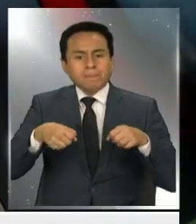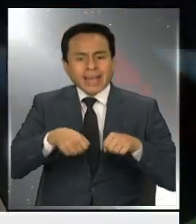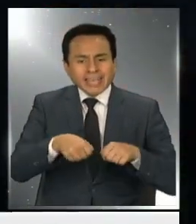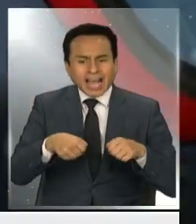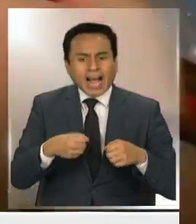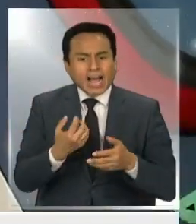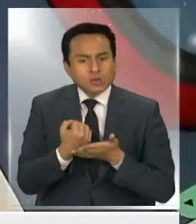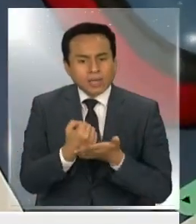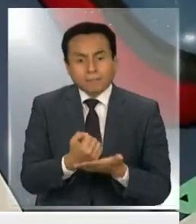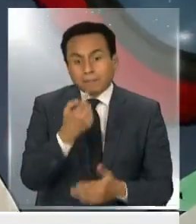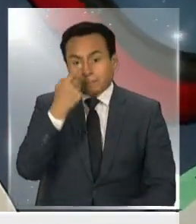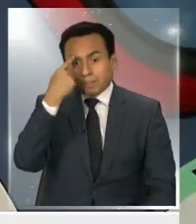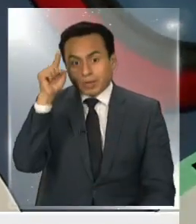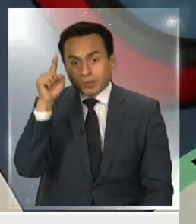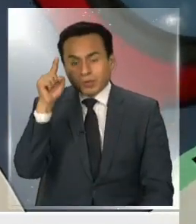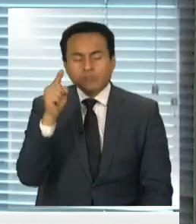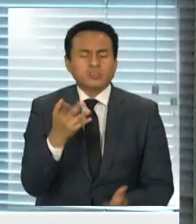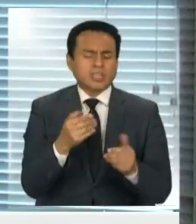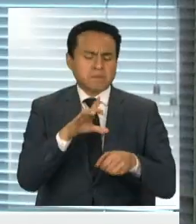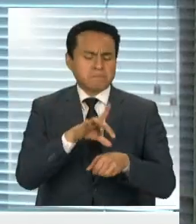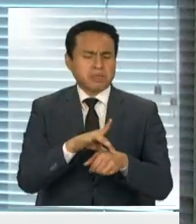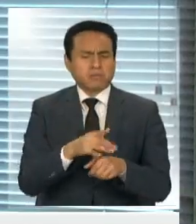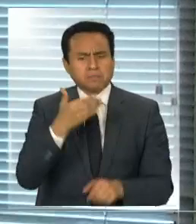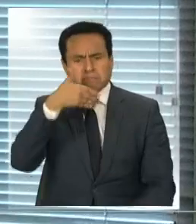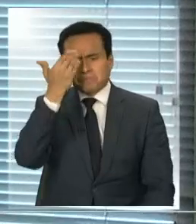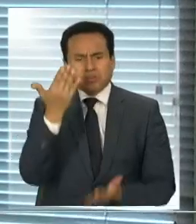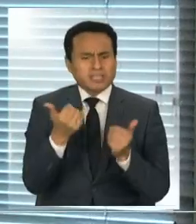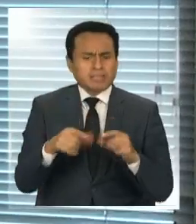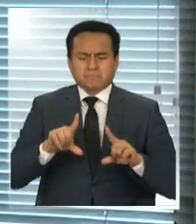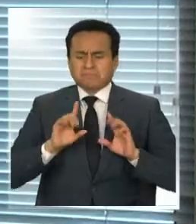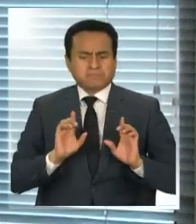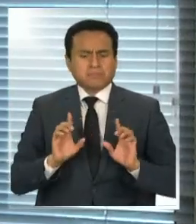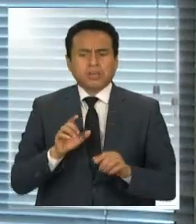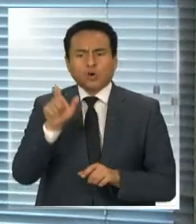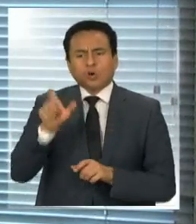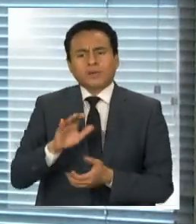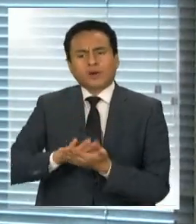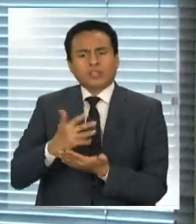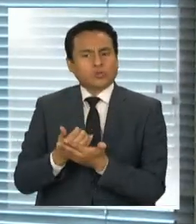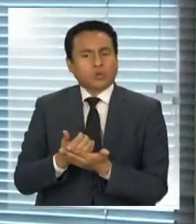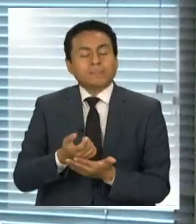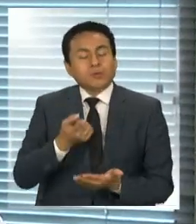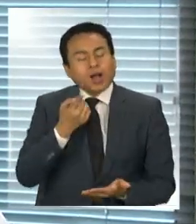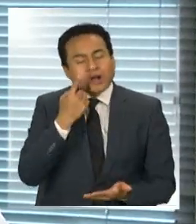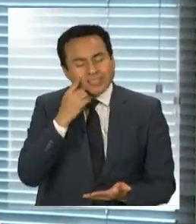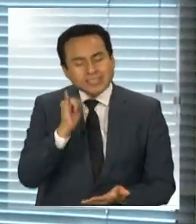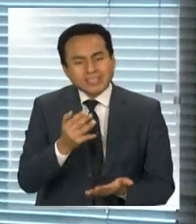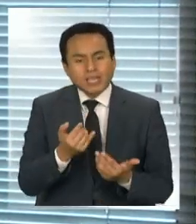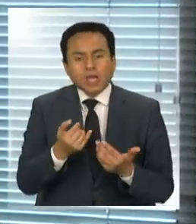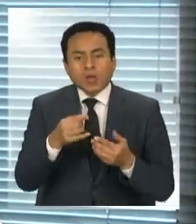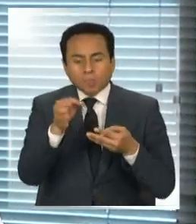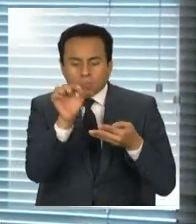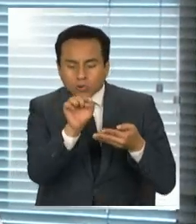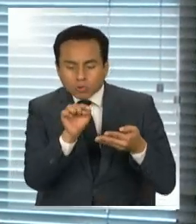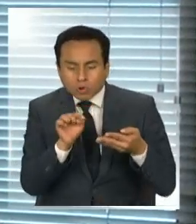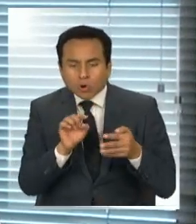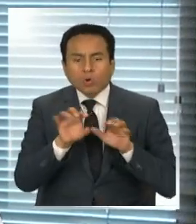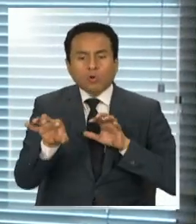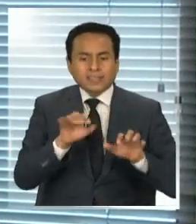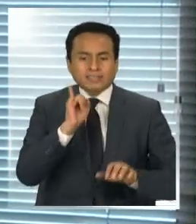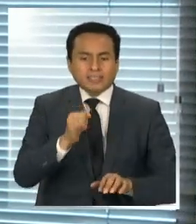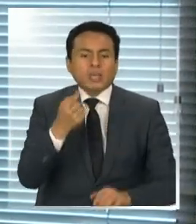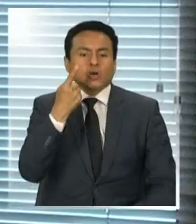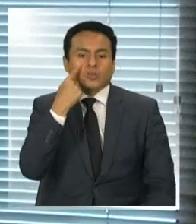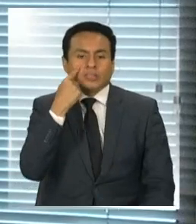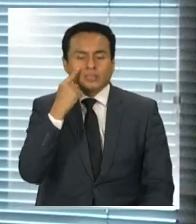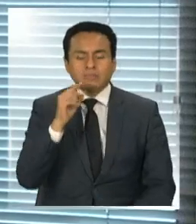pero no se necesita ser ni médico ni personal de salud para usarlo. Pero sí hay que conocerlo, el orden de los botones, una serie de cosas. A pesar, como digo, que